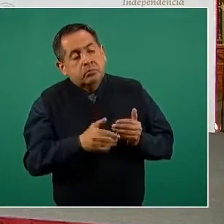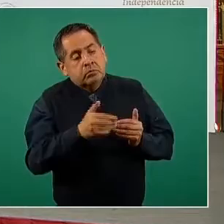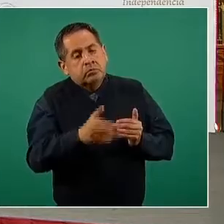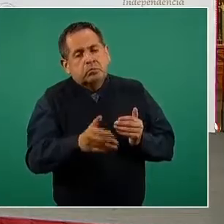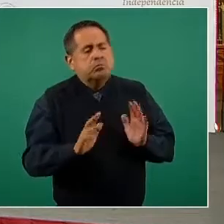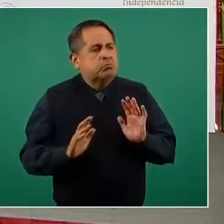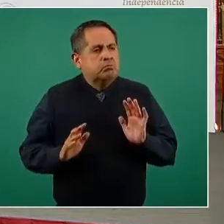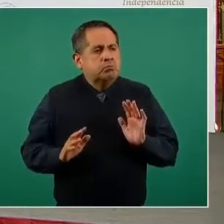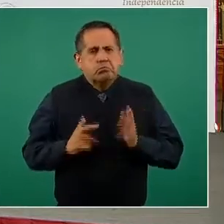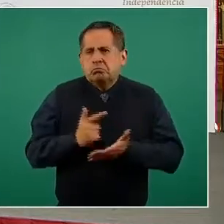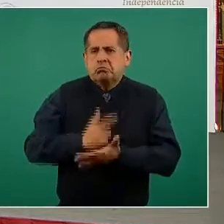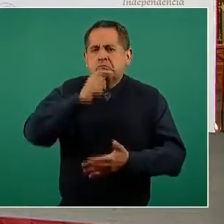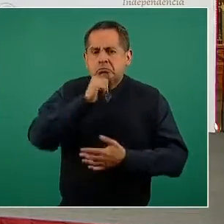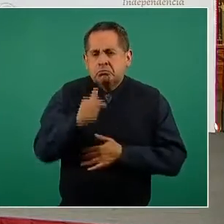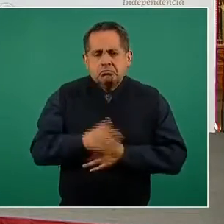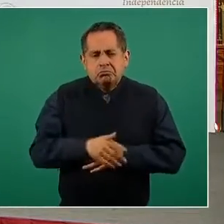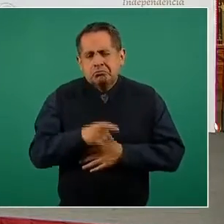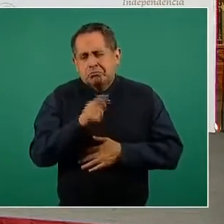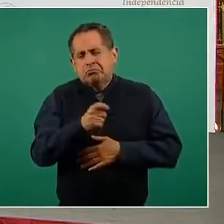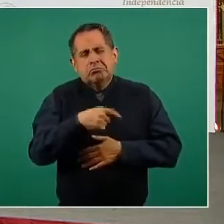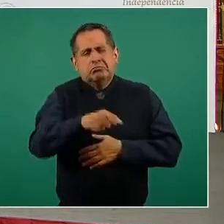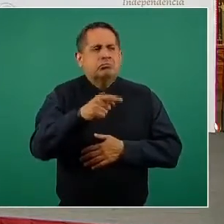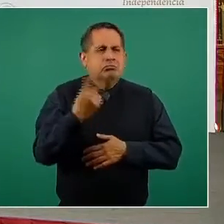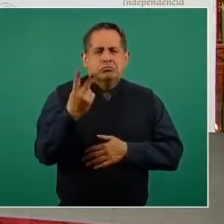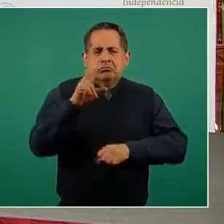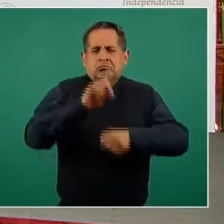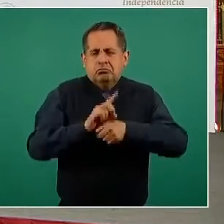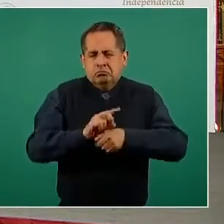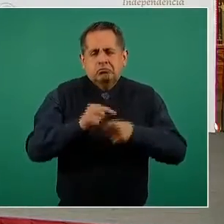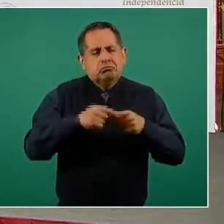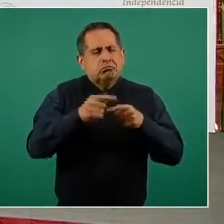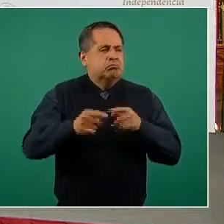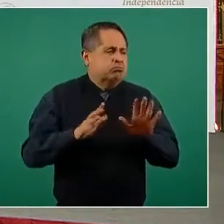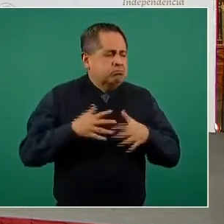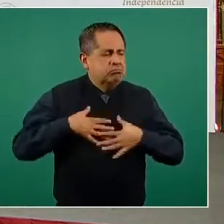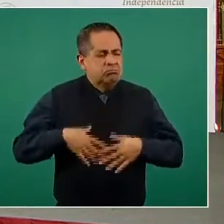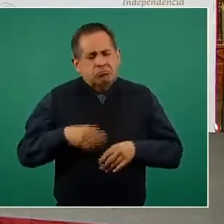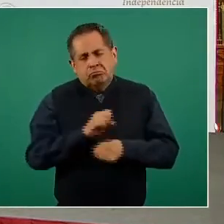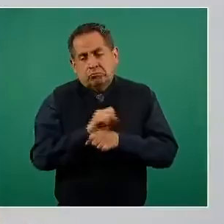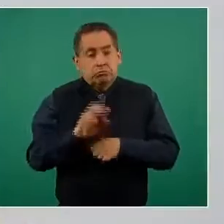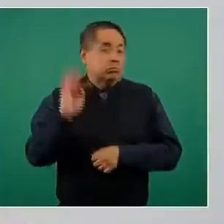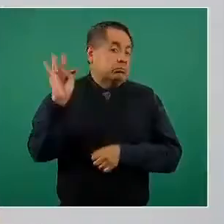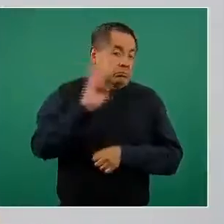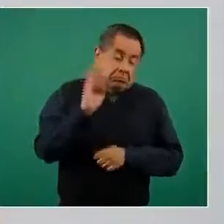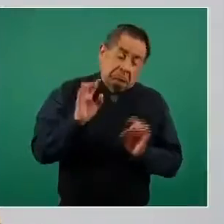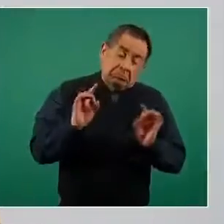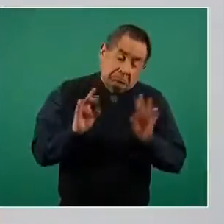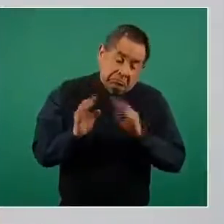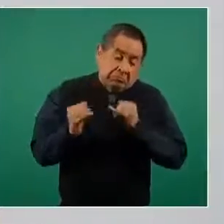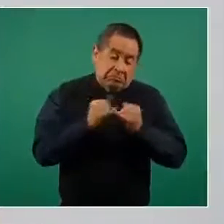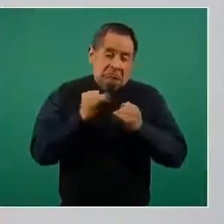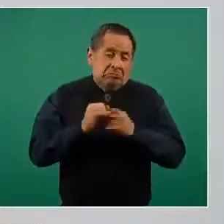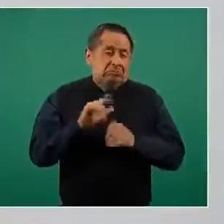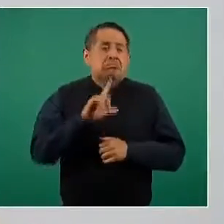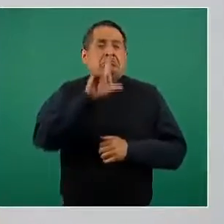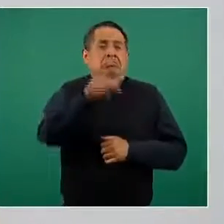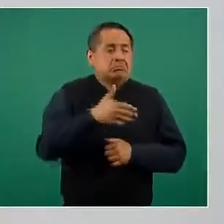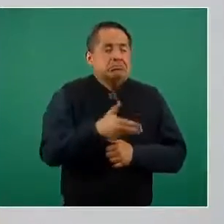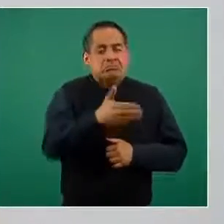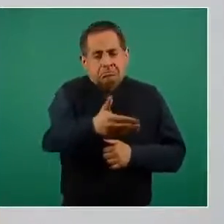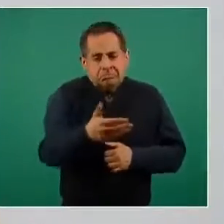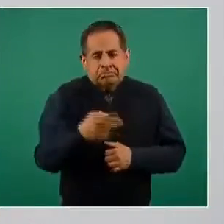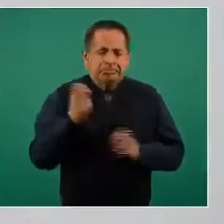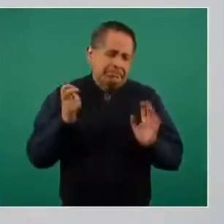eventos no graves suceden en los primeros 2 días, ¿no? Pero también pueden suceder eventos posteriores y por